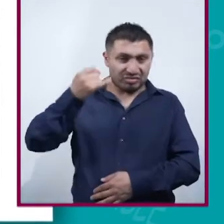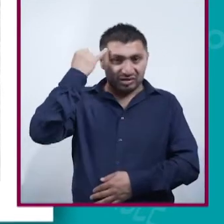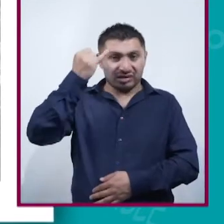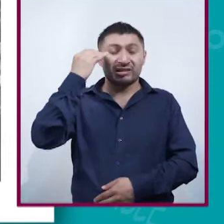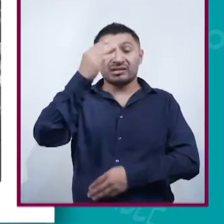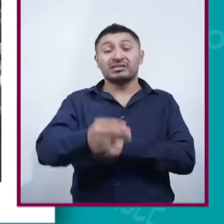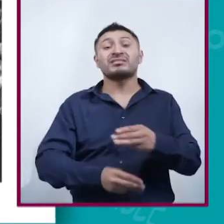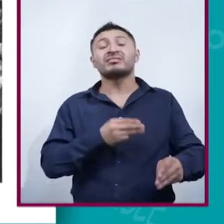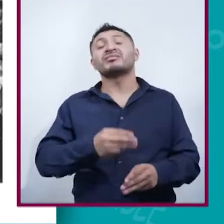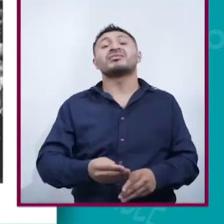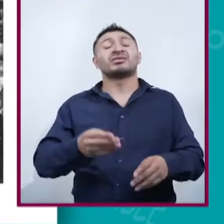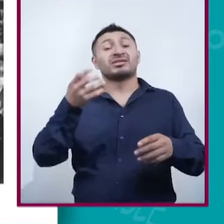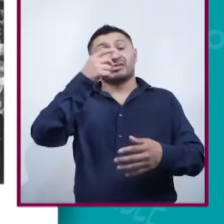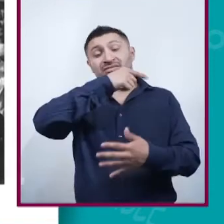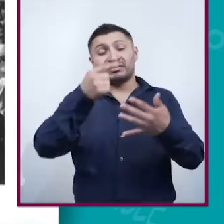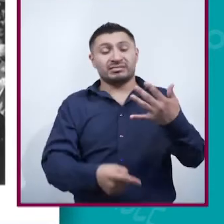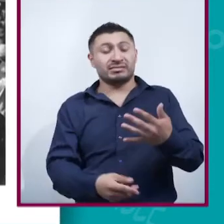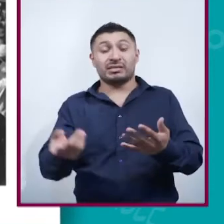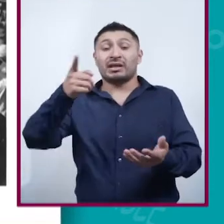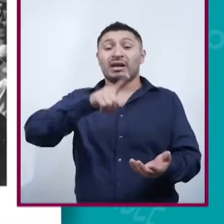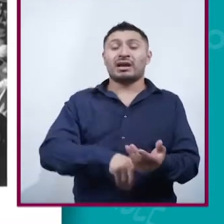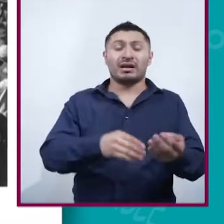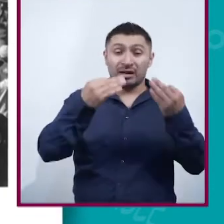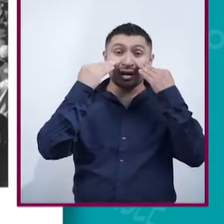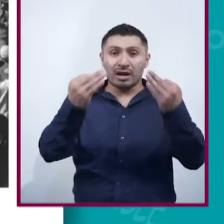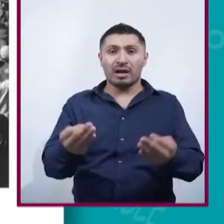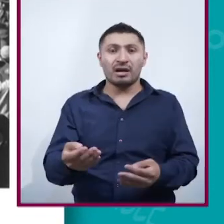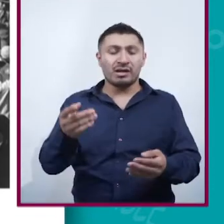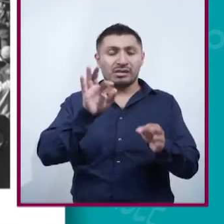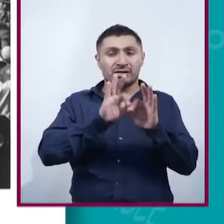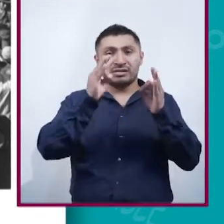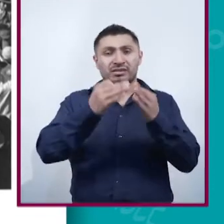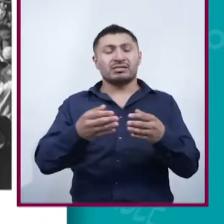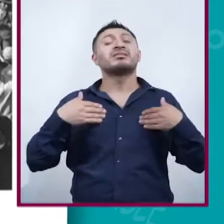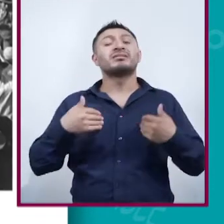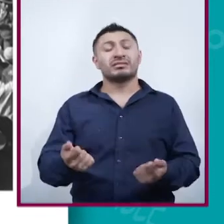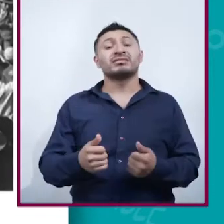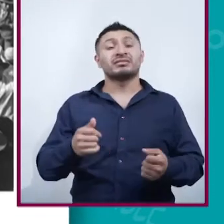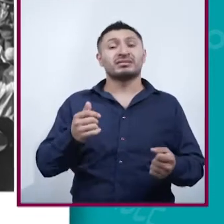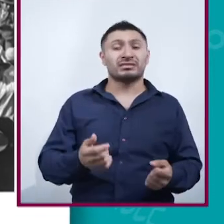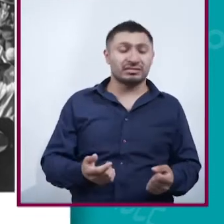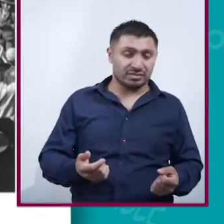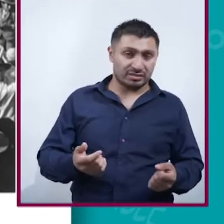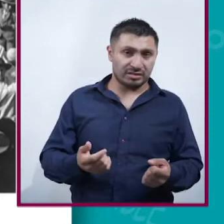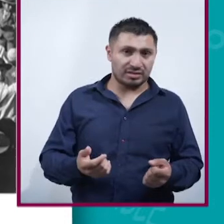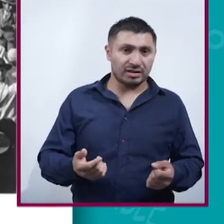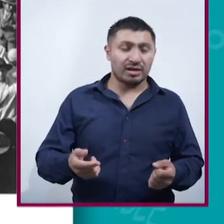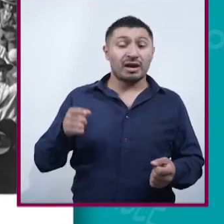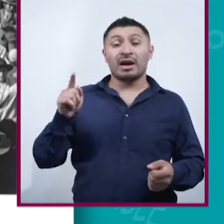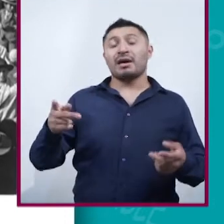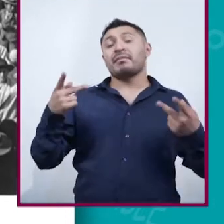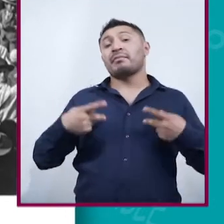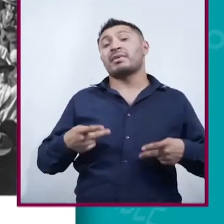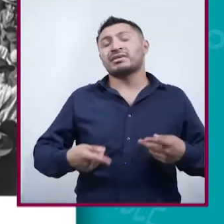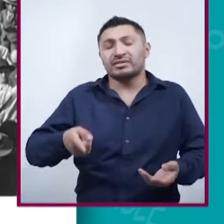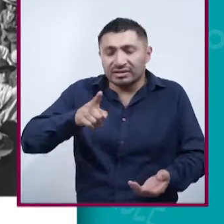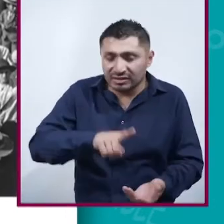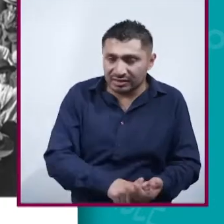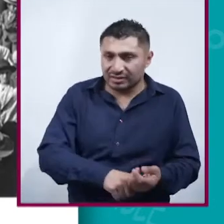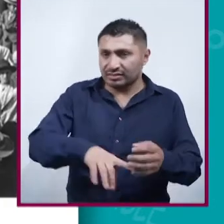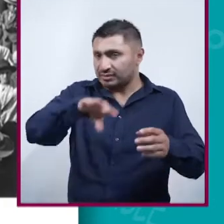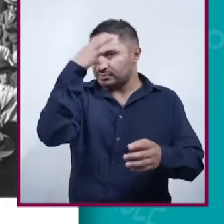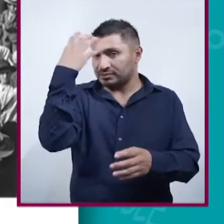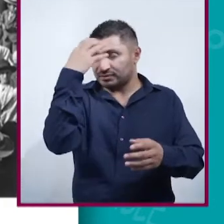o la visión del mundo son factores que influyen en el testimonio y punto de vista que va a dejar la o el fotógrafo en